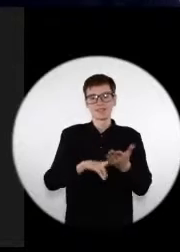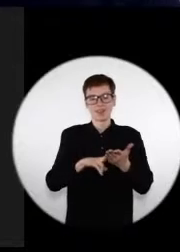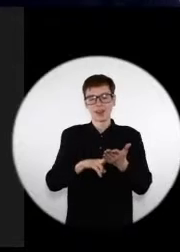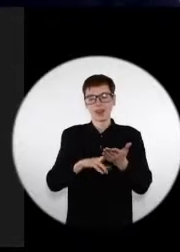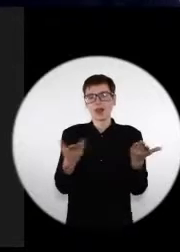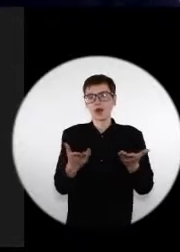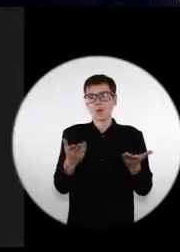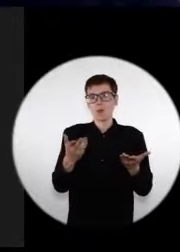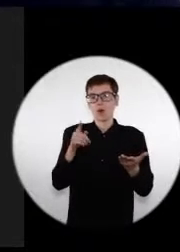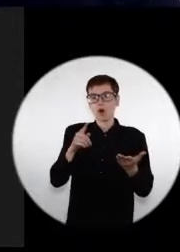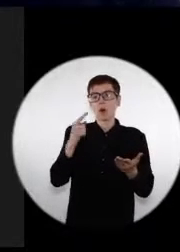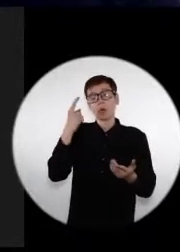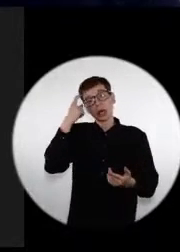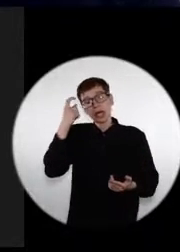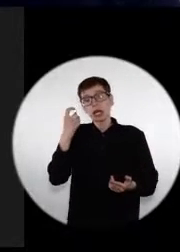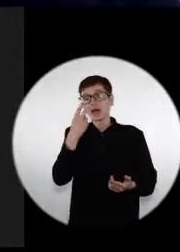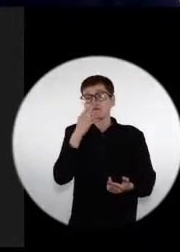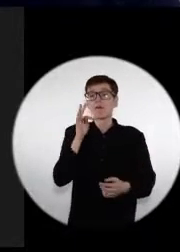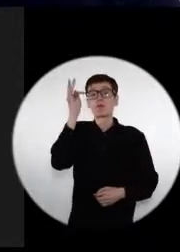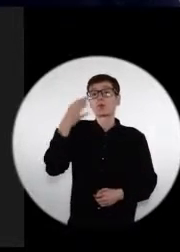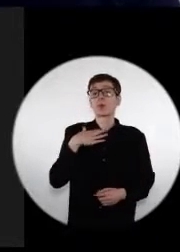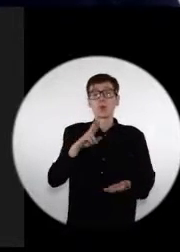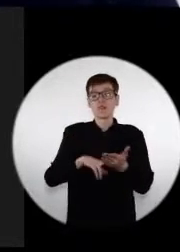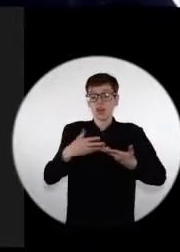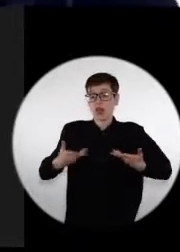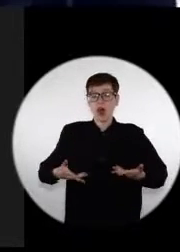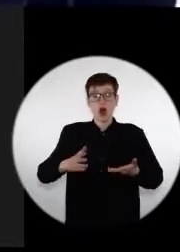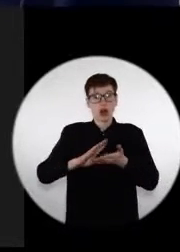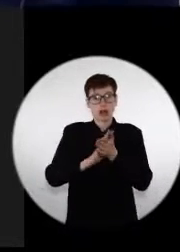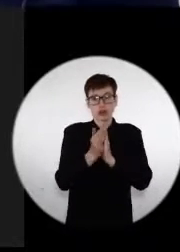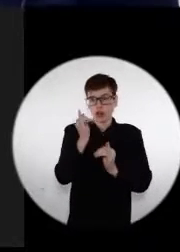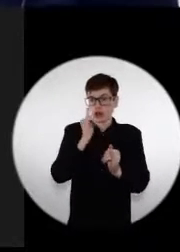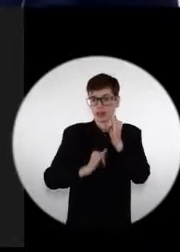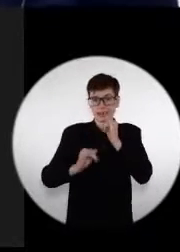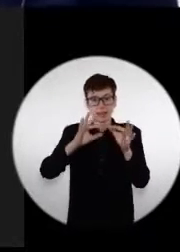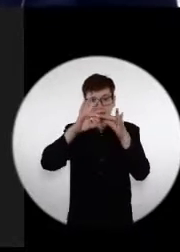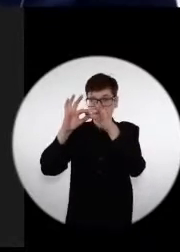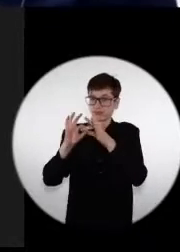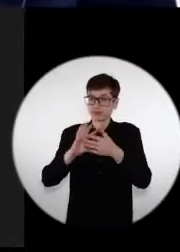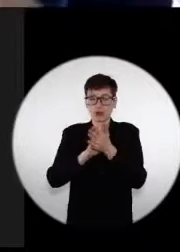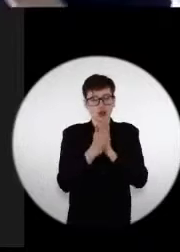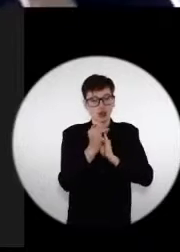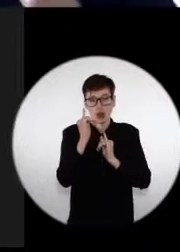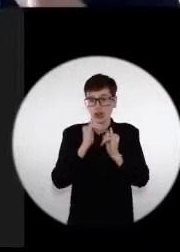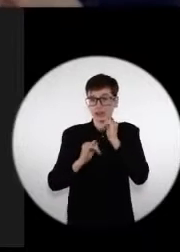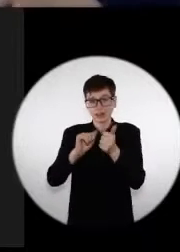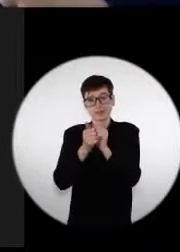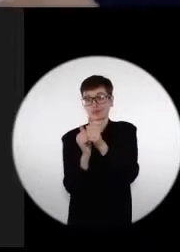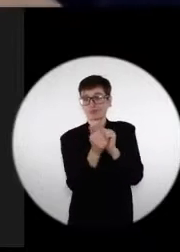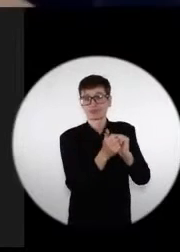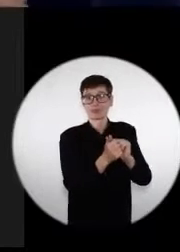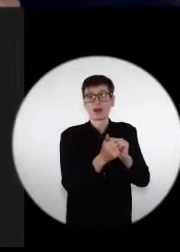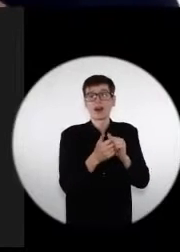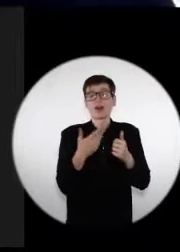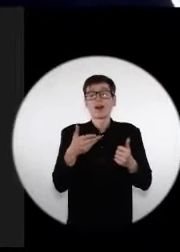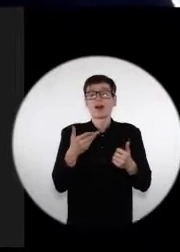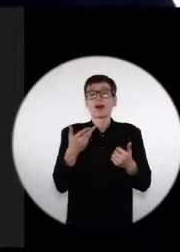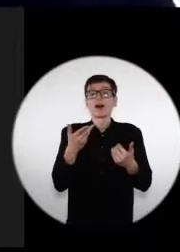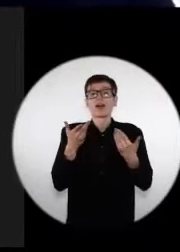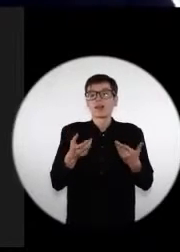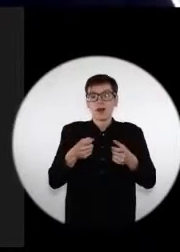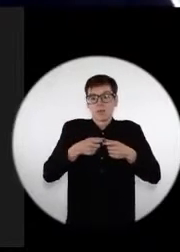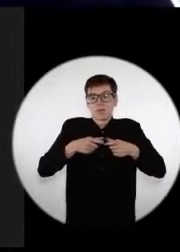audiolibros claro como el futuro porque en el fondo la cosa se está poniendo tan inmaterial tan online